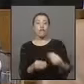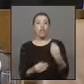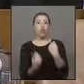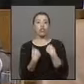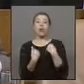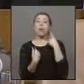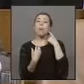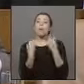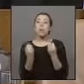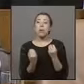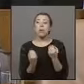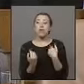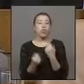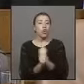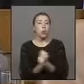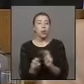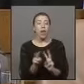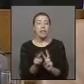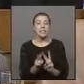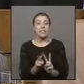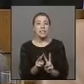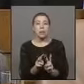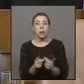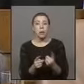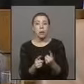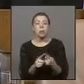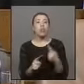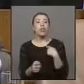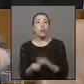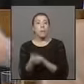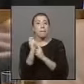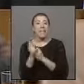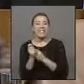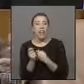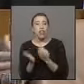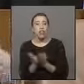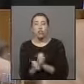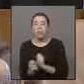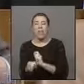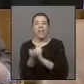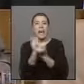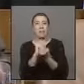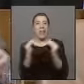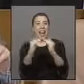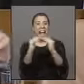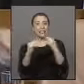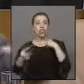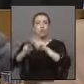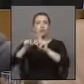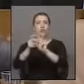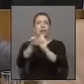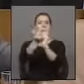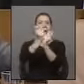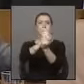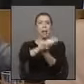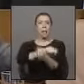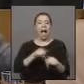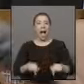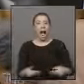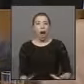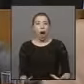tiene que ver, no lo habría hecho desde la perspectiva de un pescador artesanal. Yo no habría podido cambiar la casa como la estoy cambiando de a poco a hoy día.